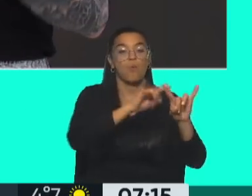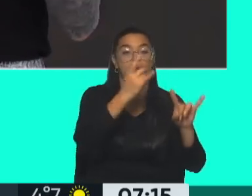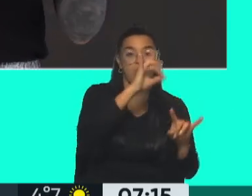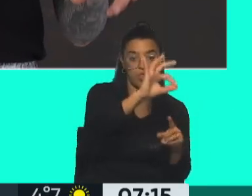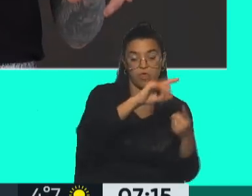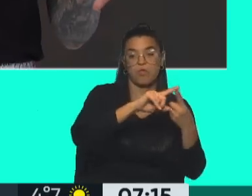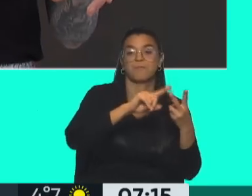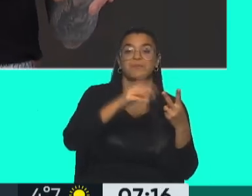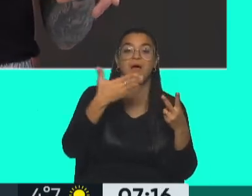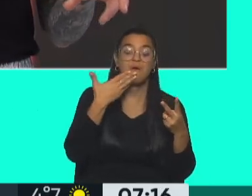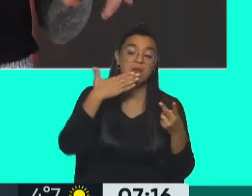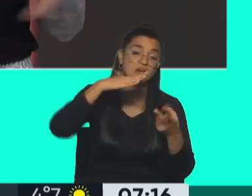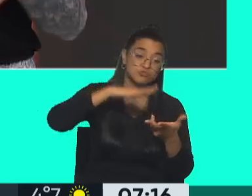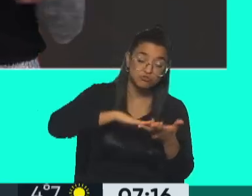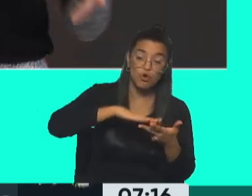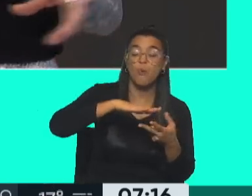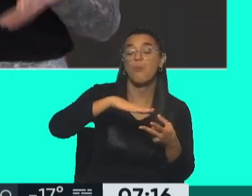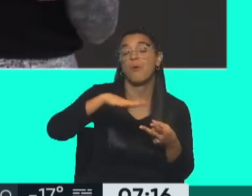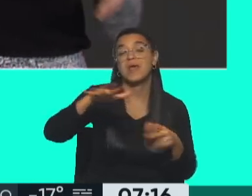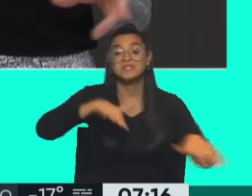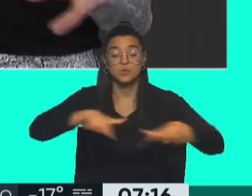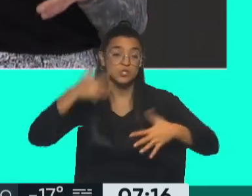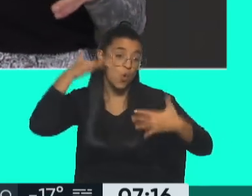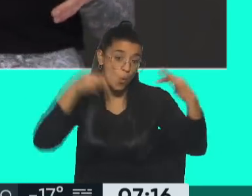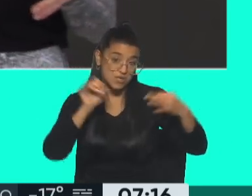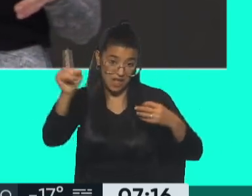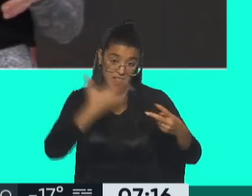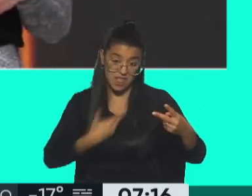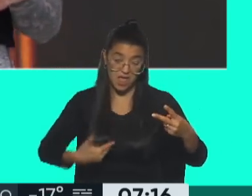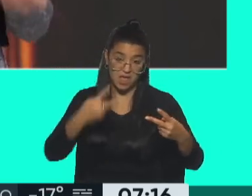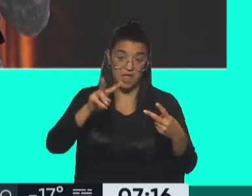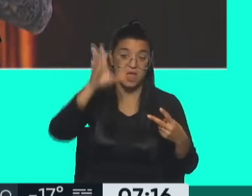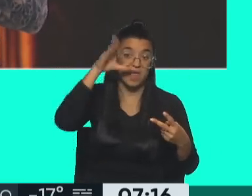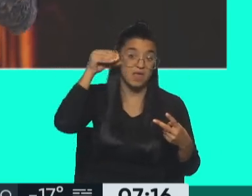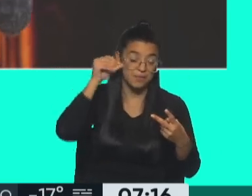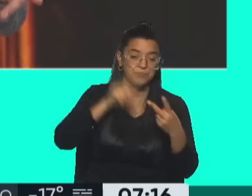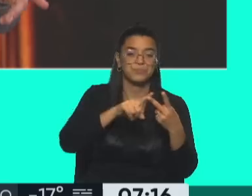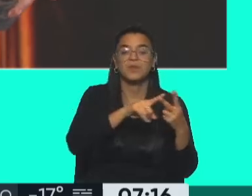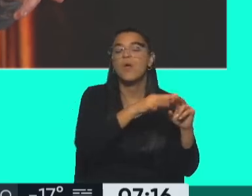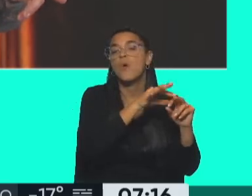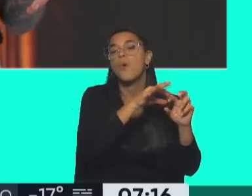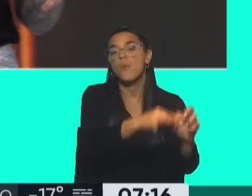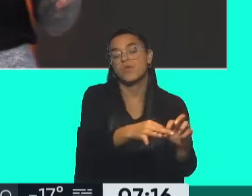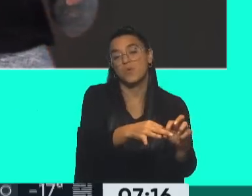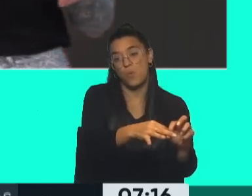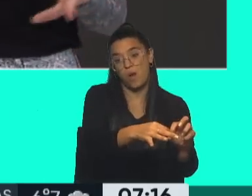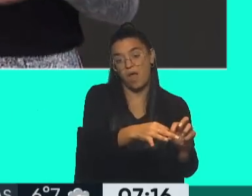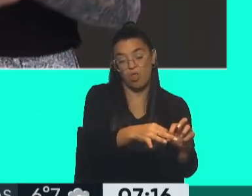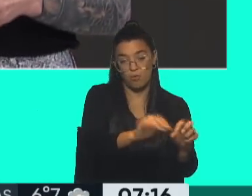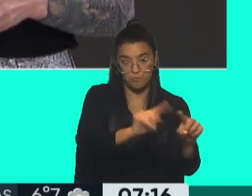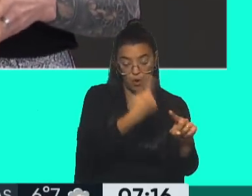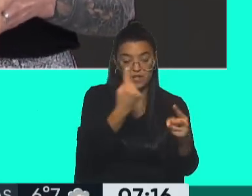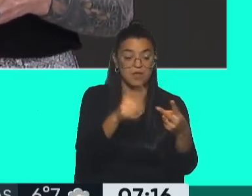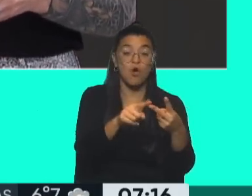Pedro, haciendo referencia a la situación judicial de Cristina Fernández de Kirchner, vinculado con el escenario político,